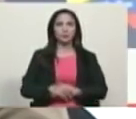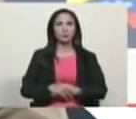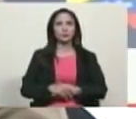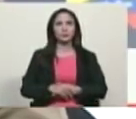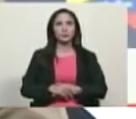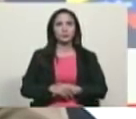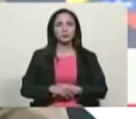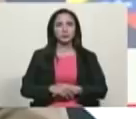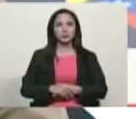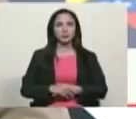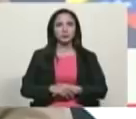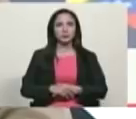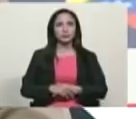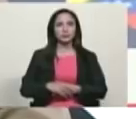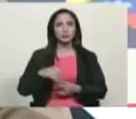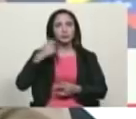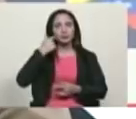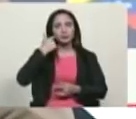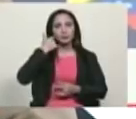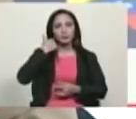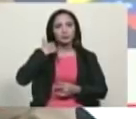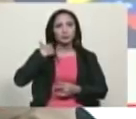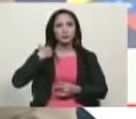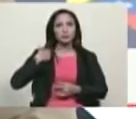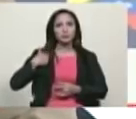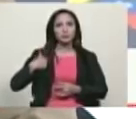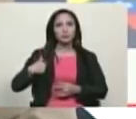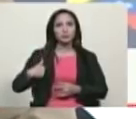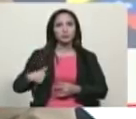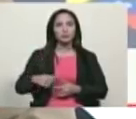Belis. ¿Cuál es?